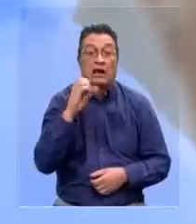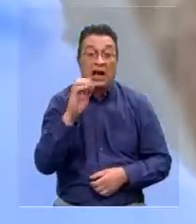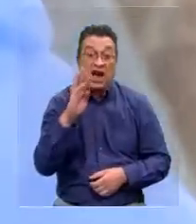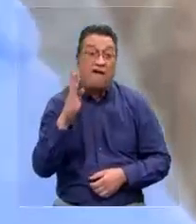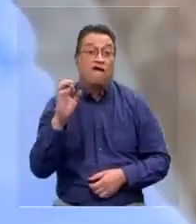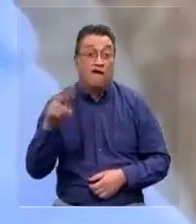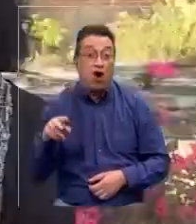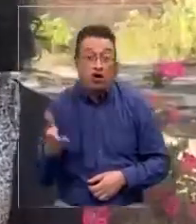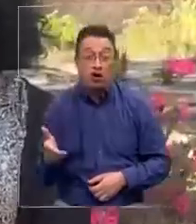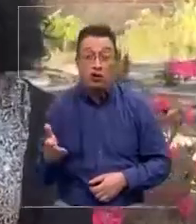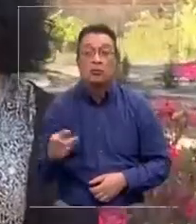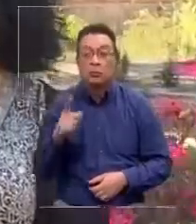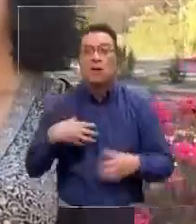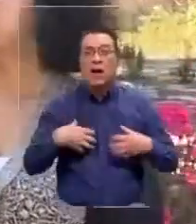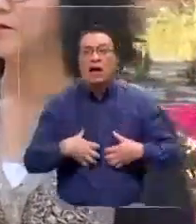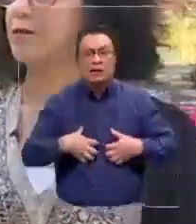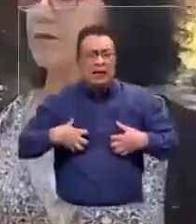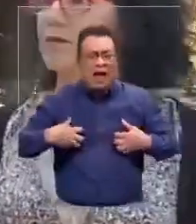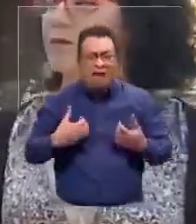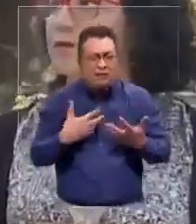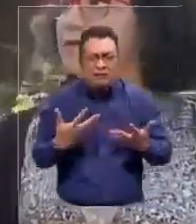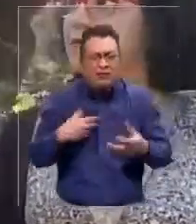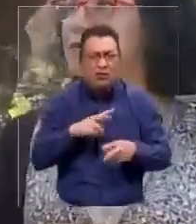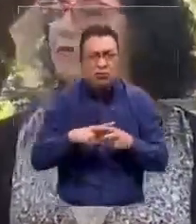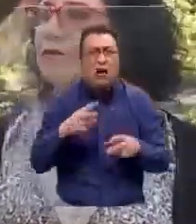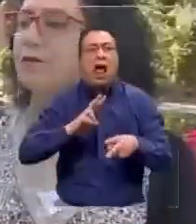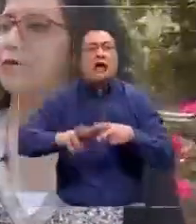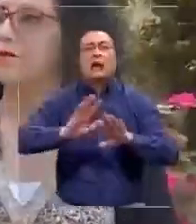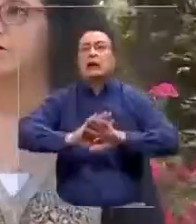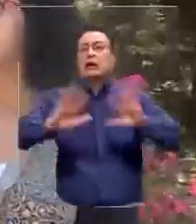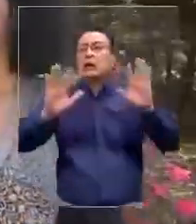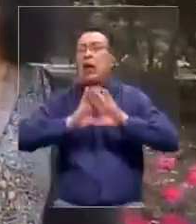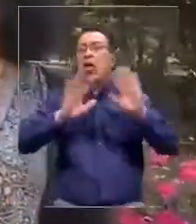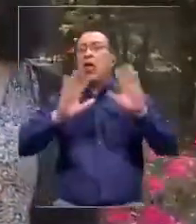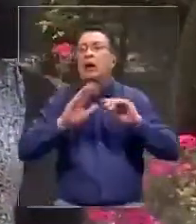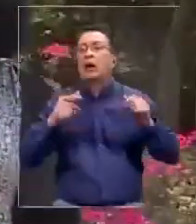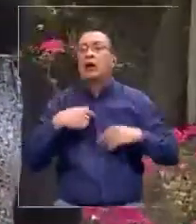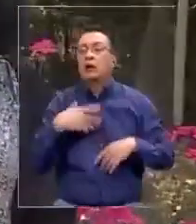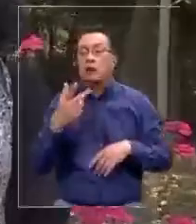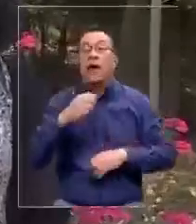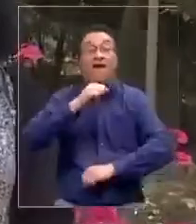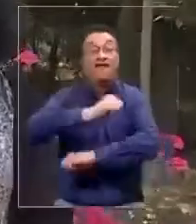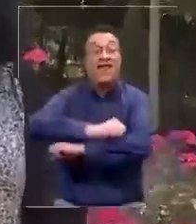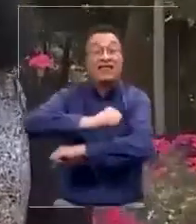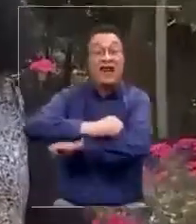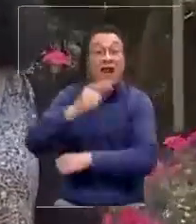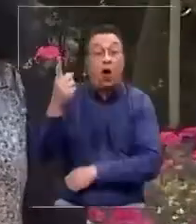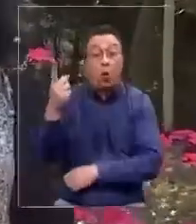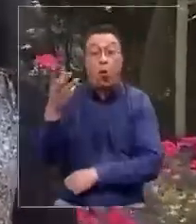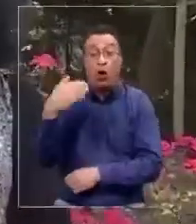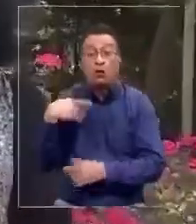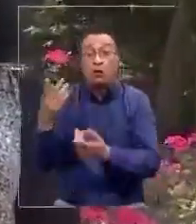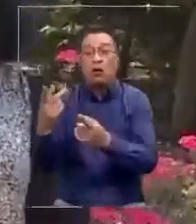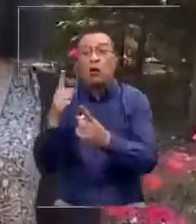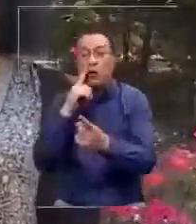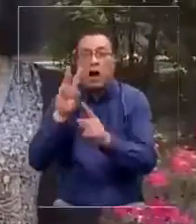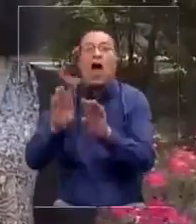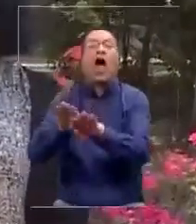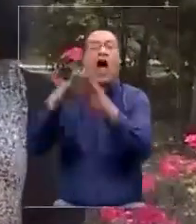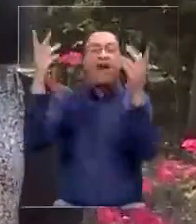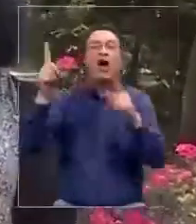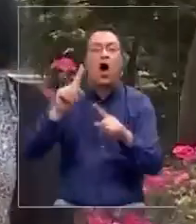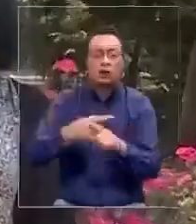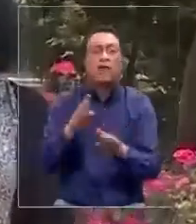mí me da mucha impotencia, mucha rabia que no se haga nada. Pongamos, se cerró Ventanas 1, la termoeléctrica hace poco, y después se estaba pensando en reabrirla